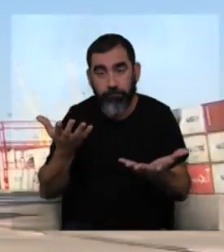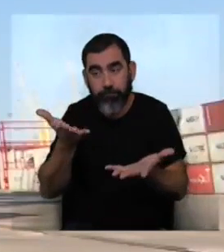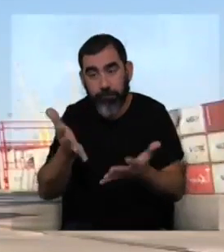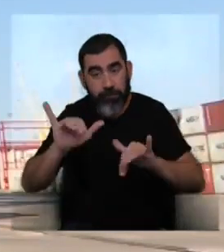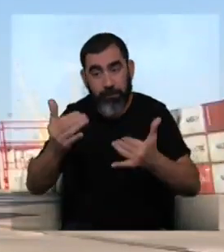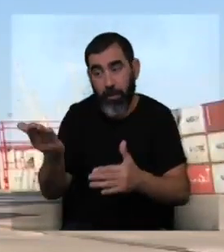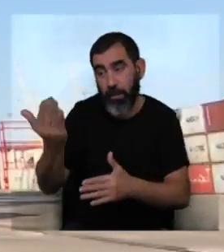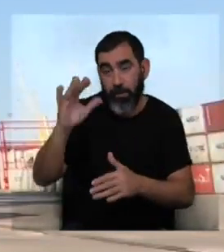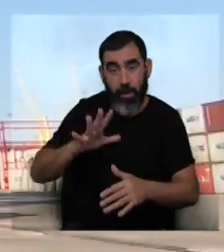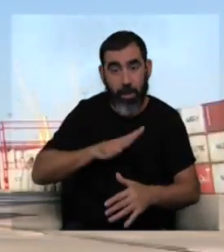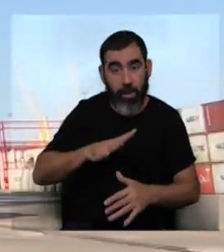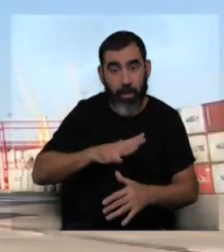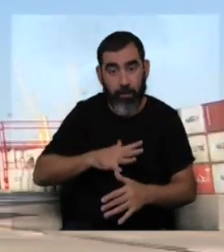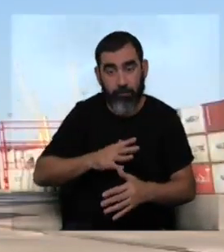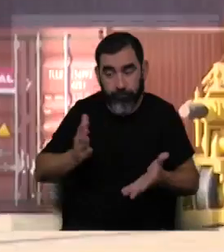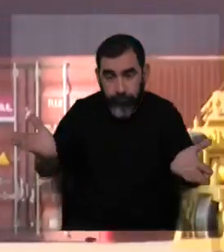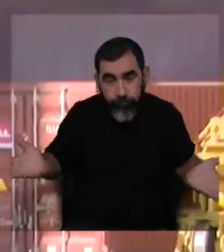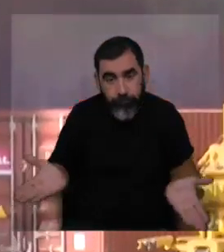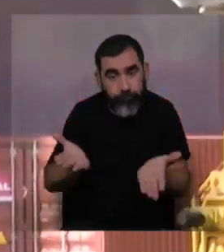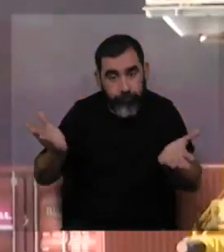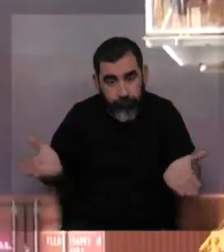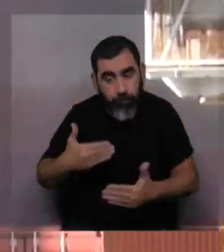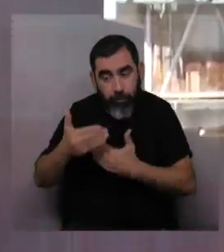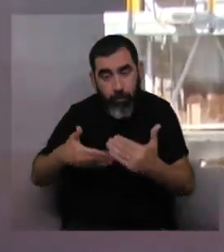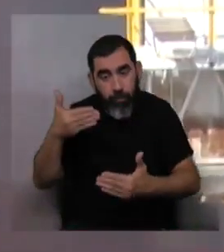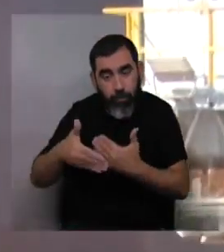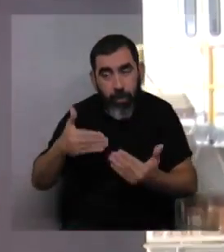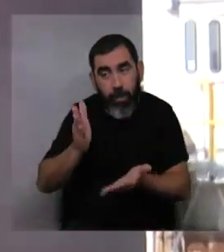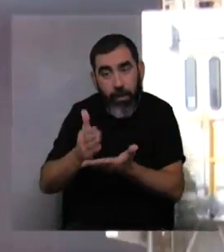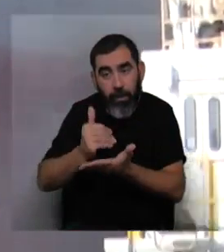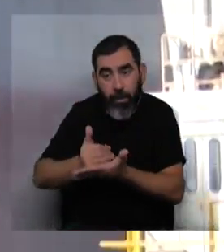que ya teníamos tenga una acción intensa en el exterior de